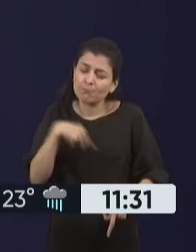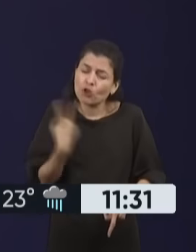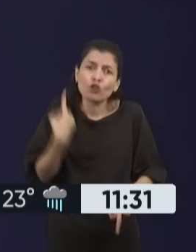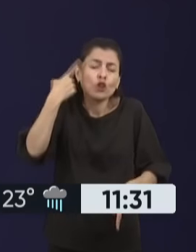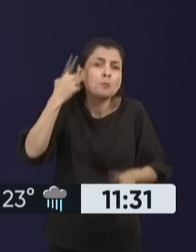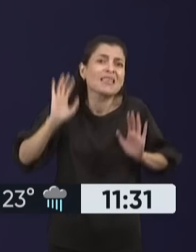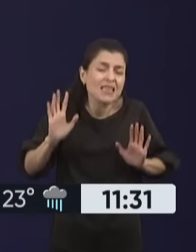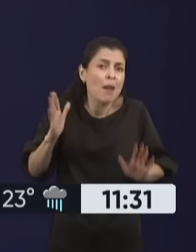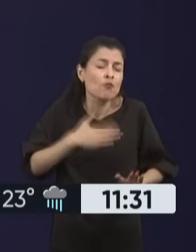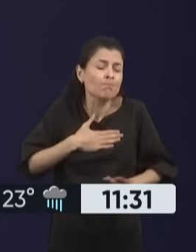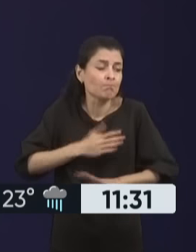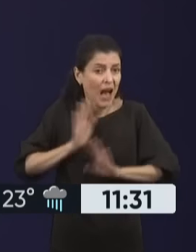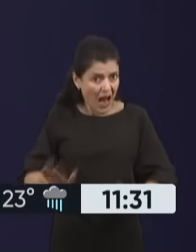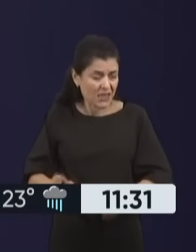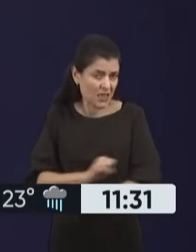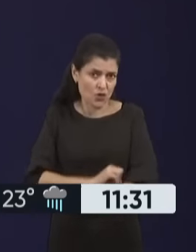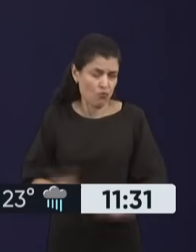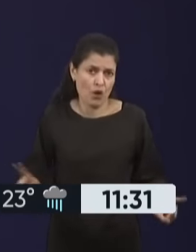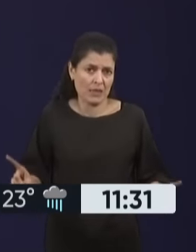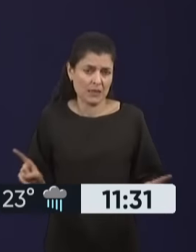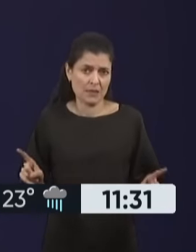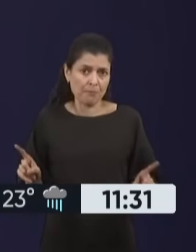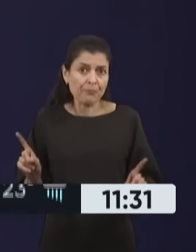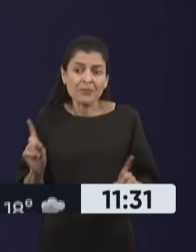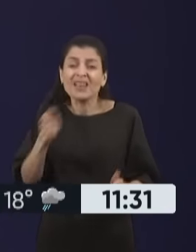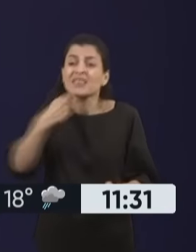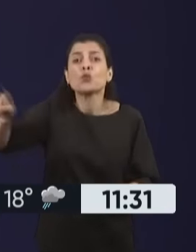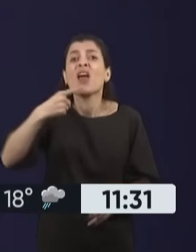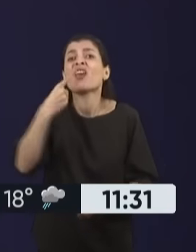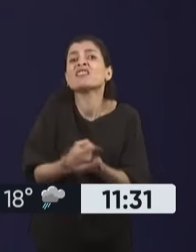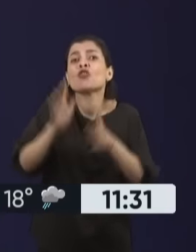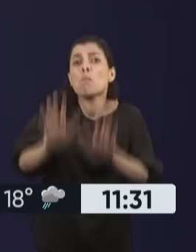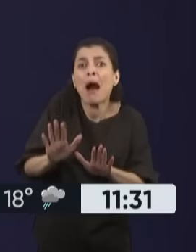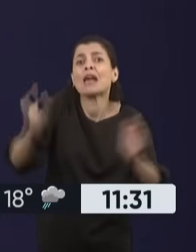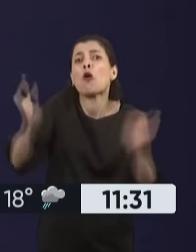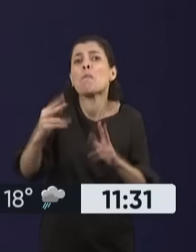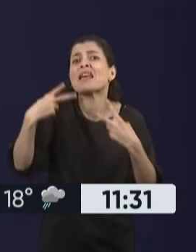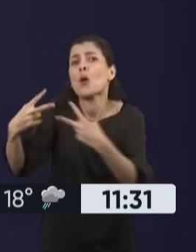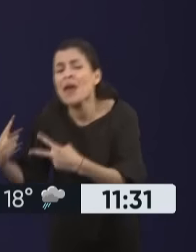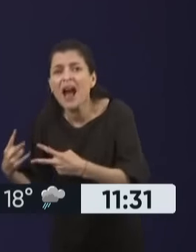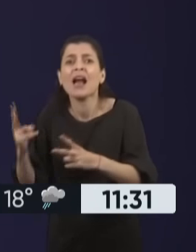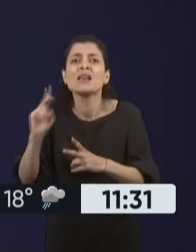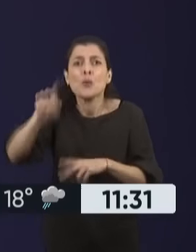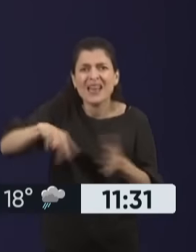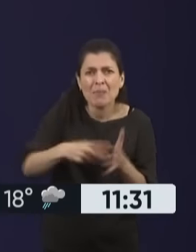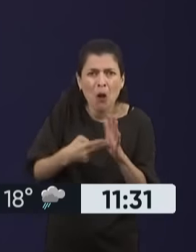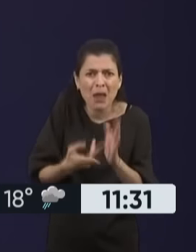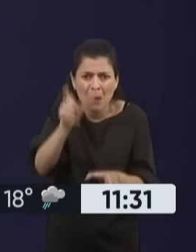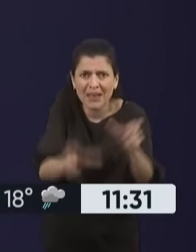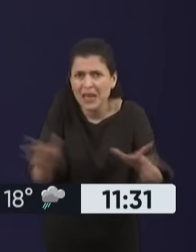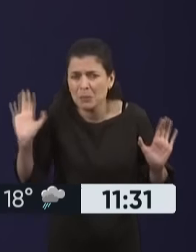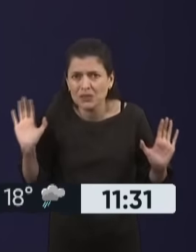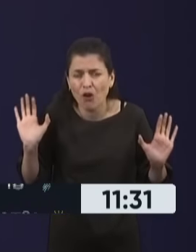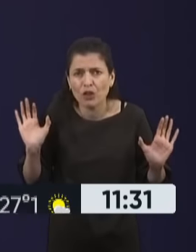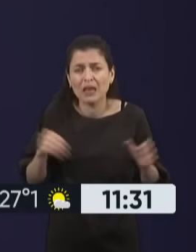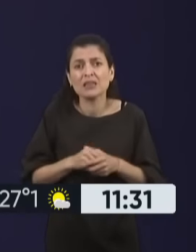Nos parece lamentable que eh le compliquen la vida a la gente digamos pero pero más allá de eso quien crea